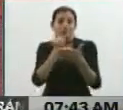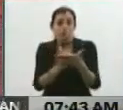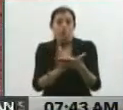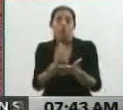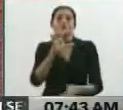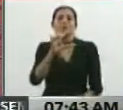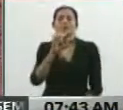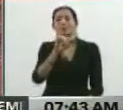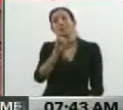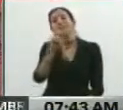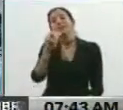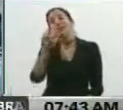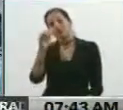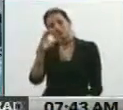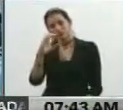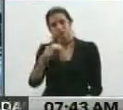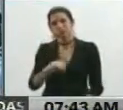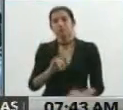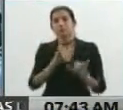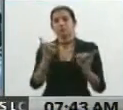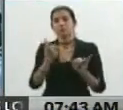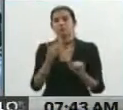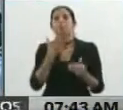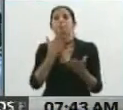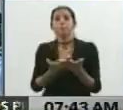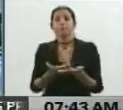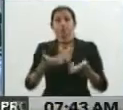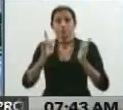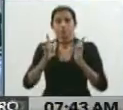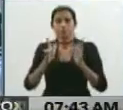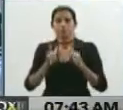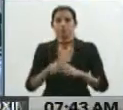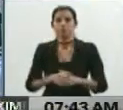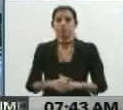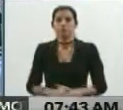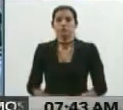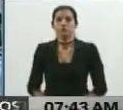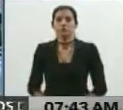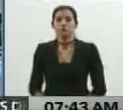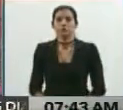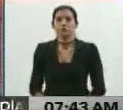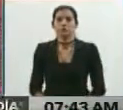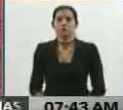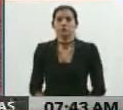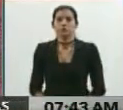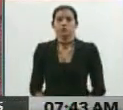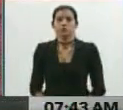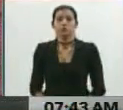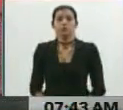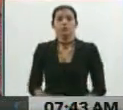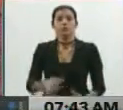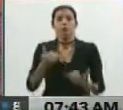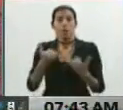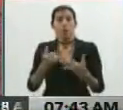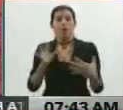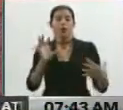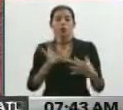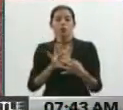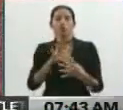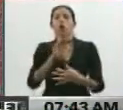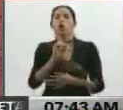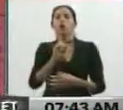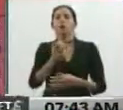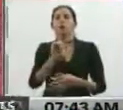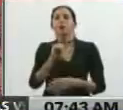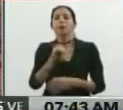aspecto importante una vez que la autoridad aeronáutica te da ese permiso provisional entonces eso se articula con el kodak y con el ministerio